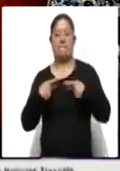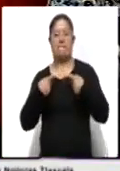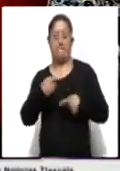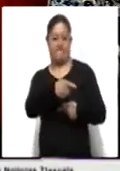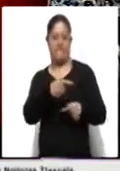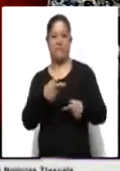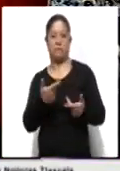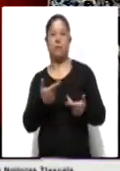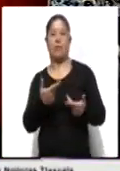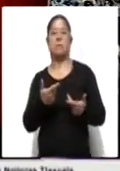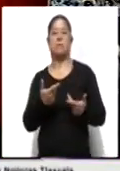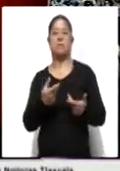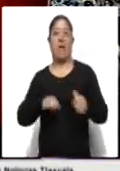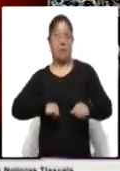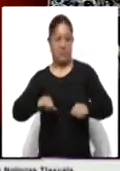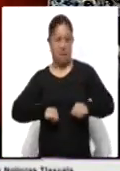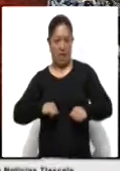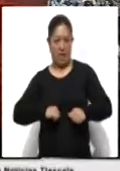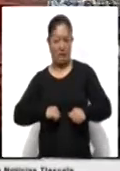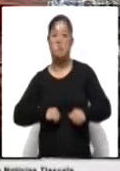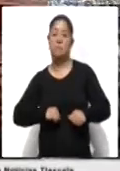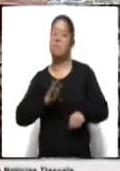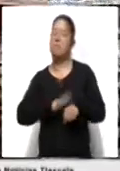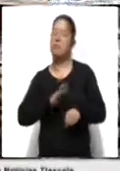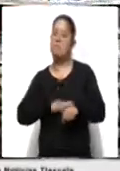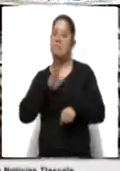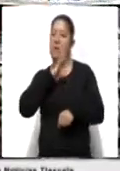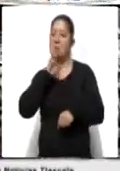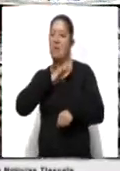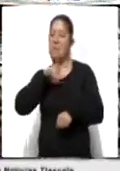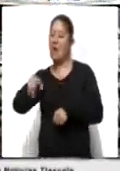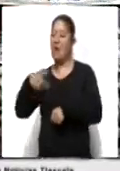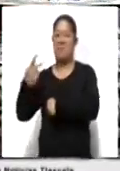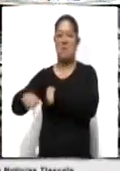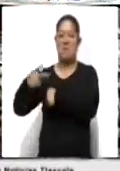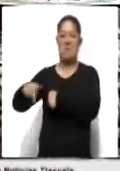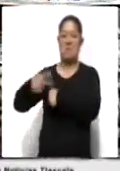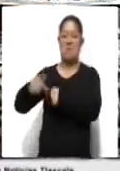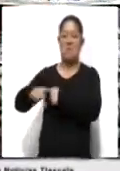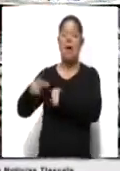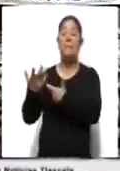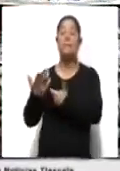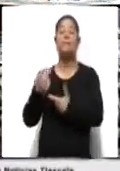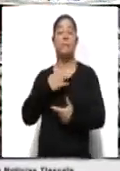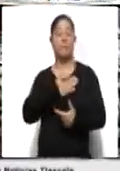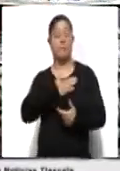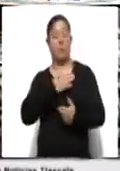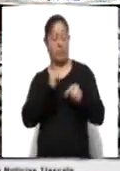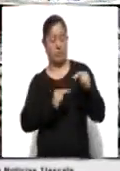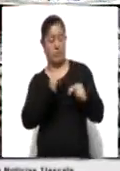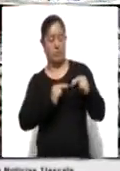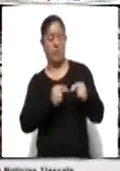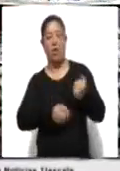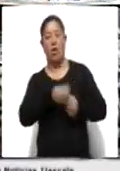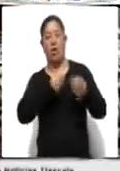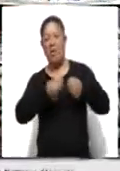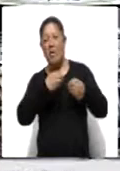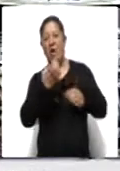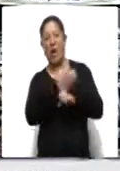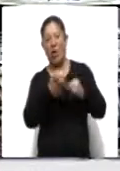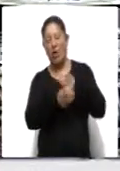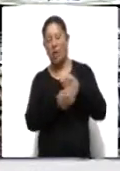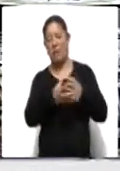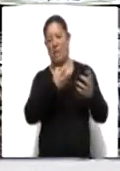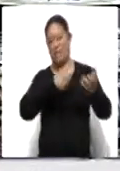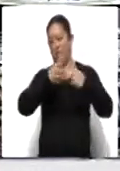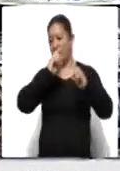humanos. Entonces, nuestro ritmo de vida y nuestro nivel de consumo ha causado